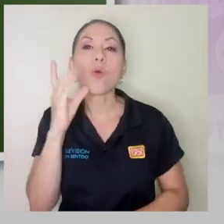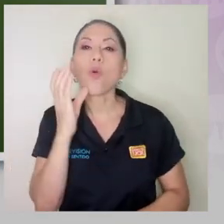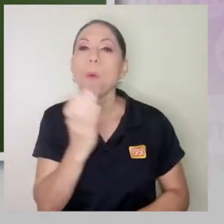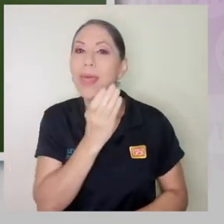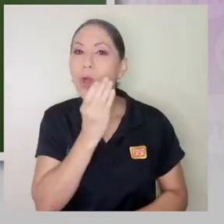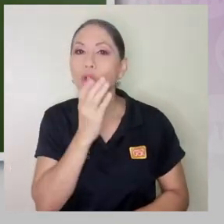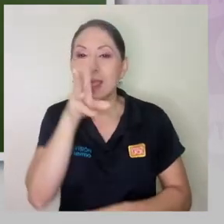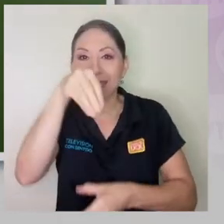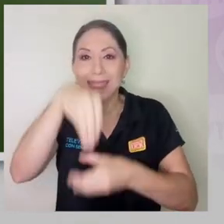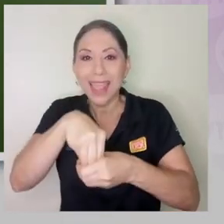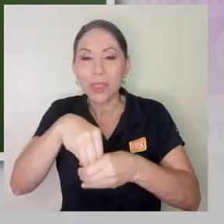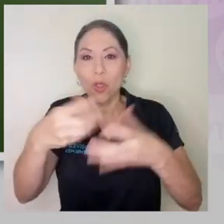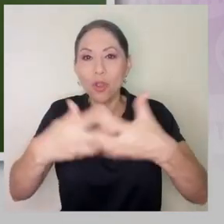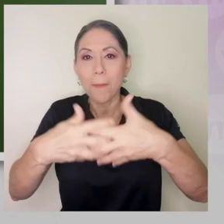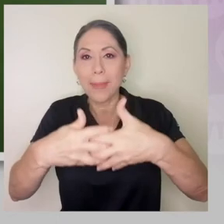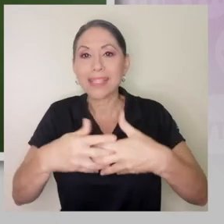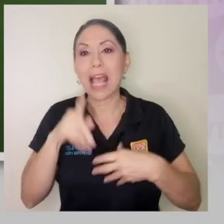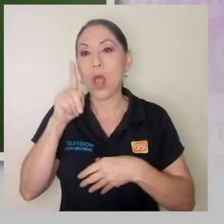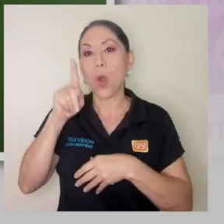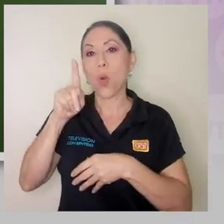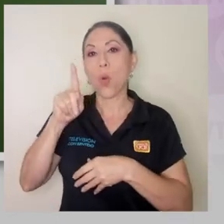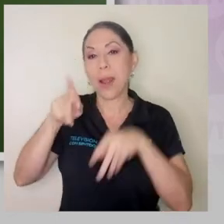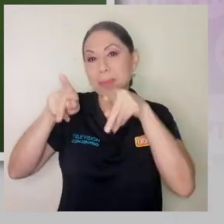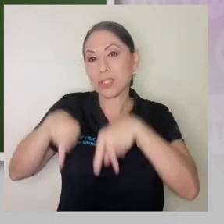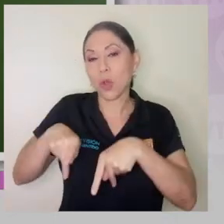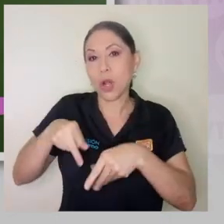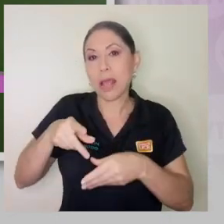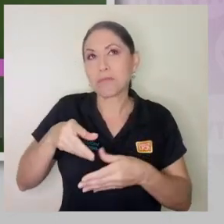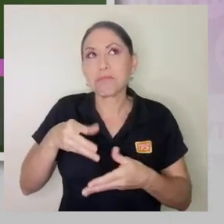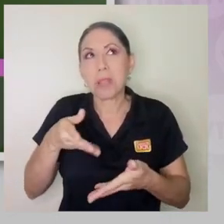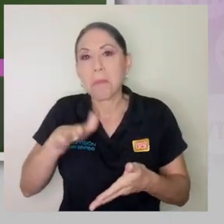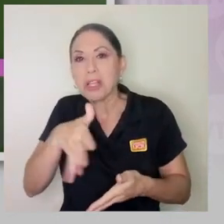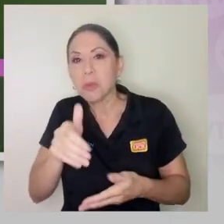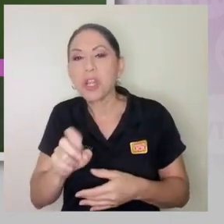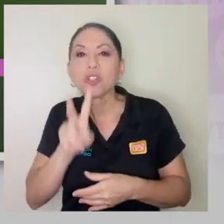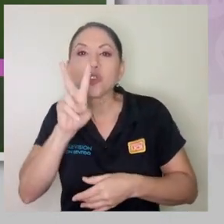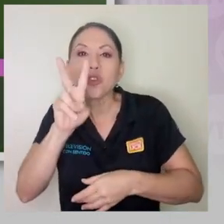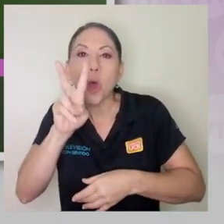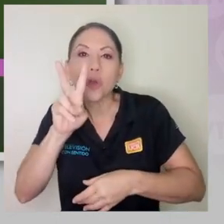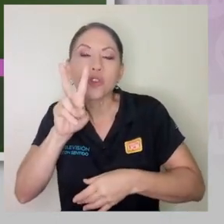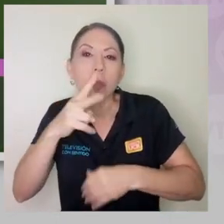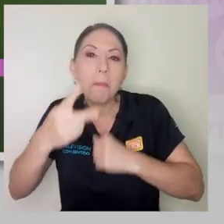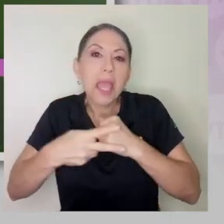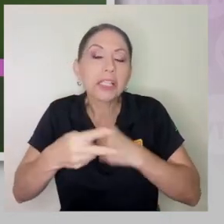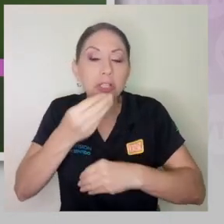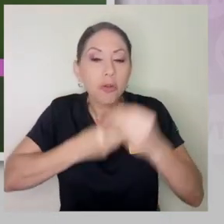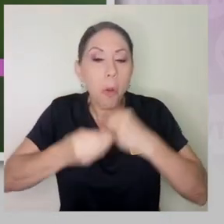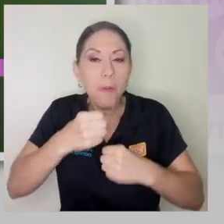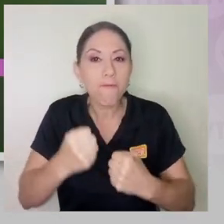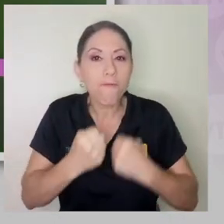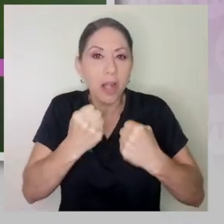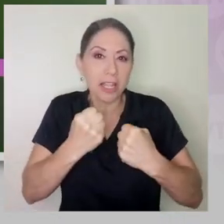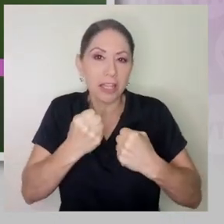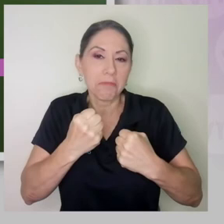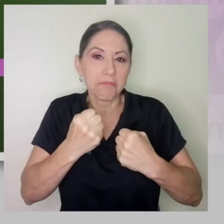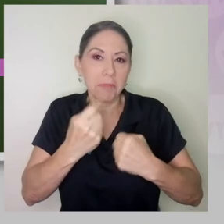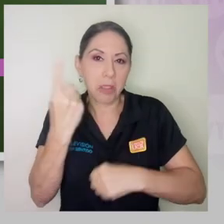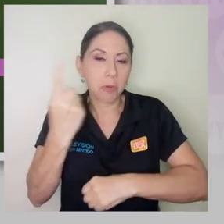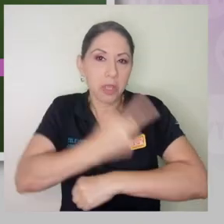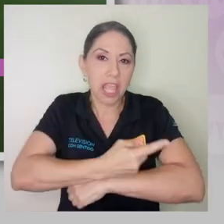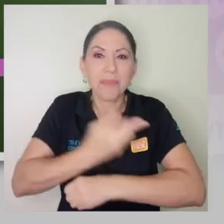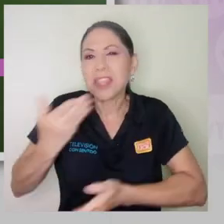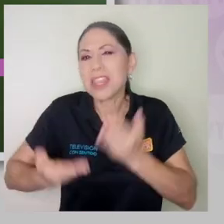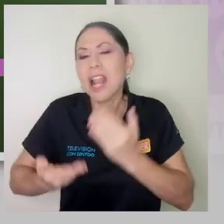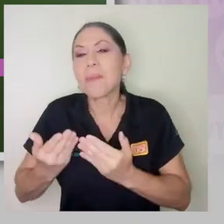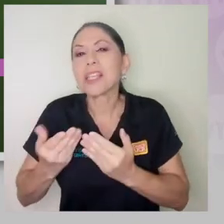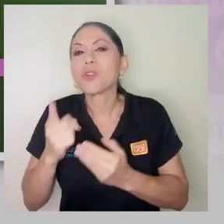empresa, un colaborador consume más o menos 2 tiempos fuertes de comida en promedio y tal vez una merienda, estamos hablando